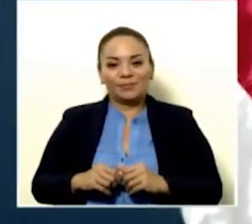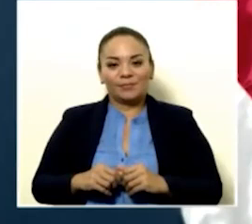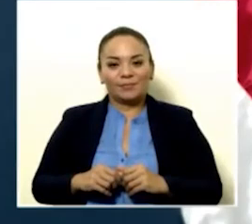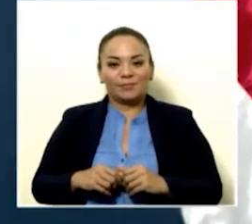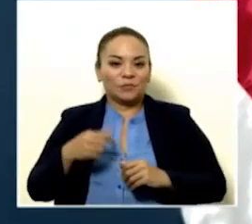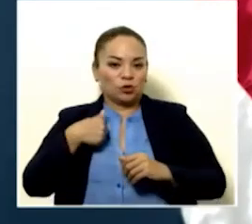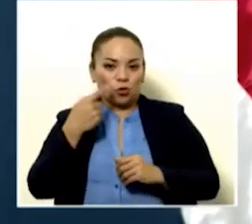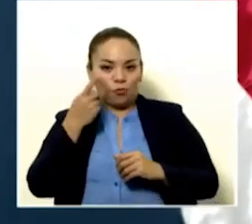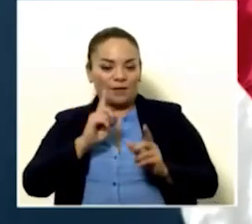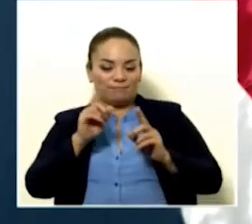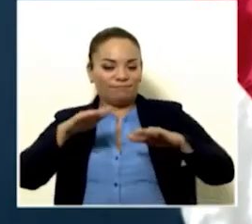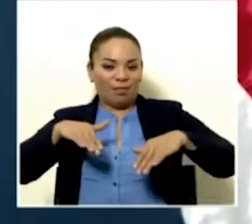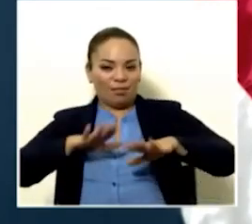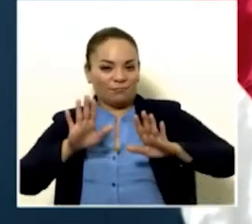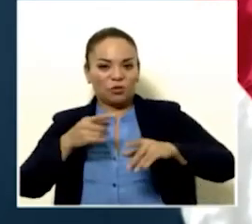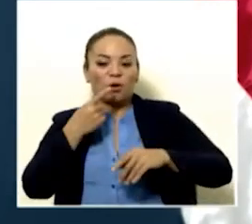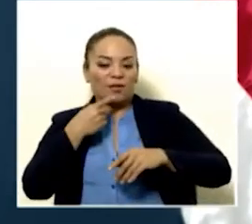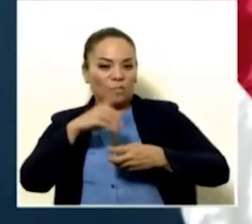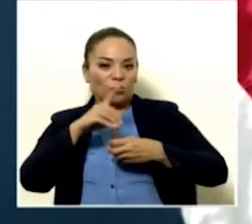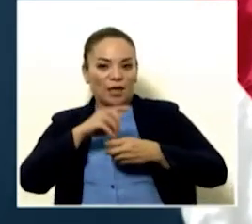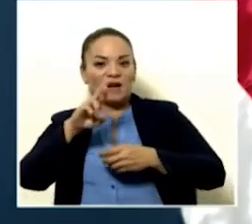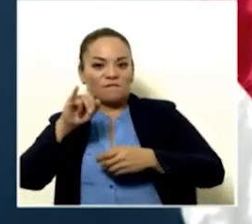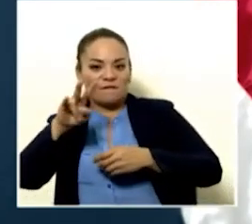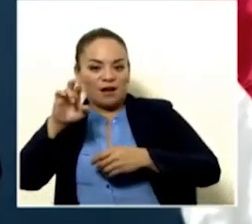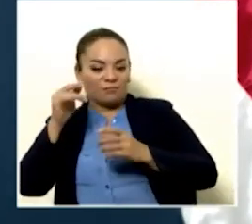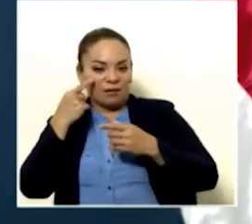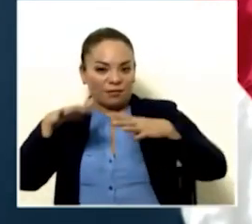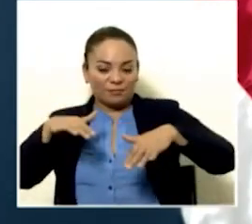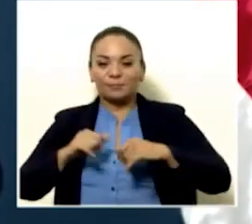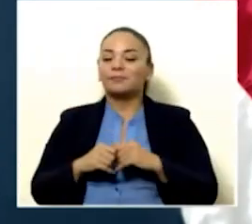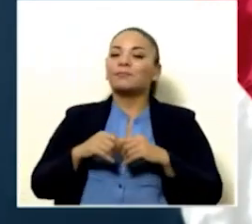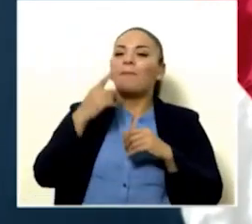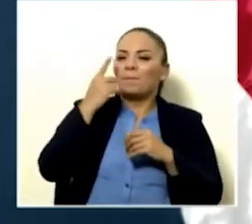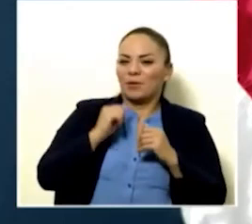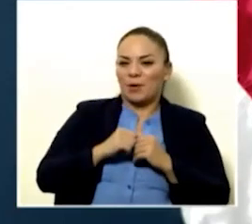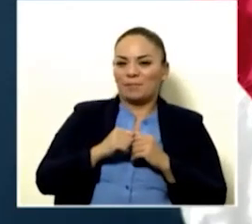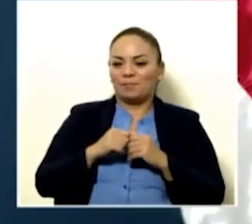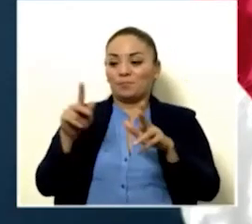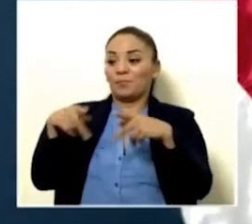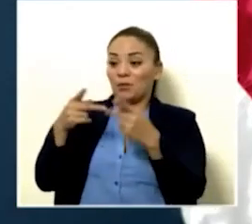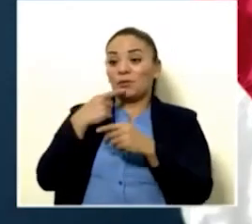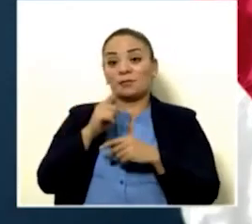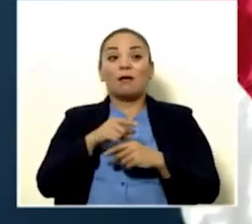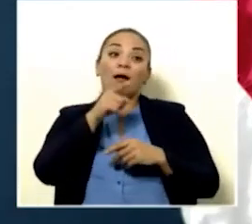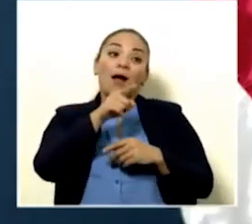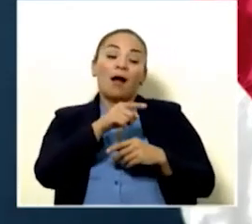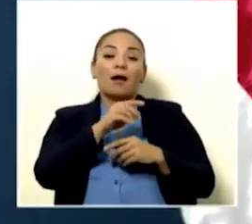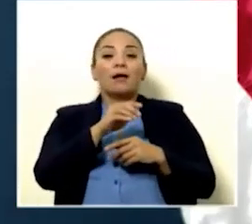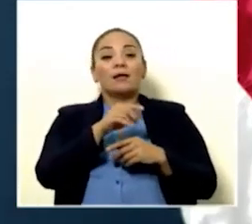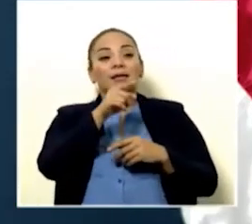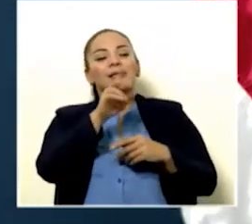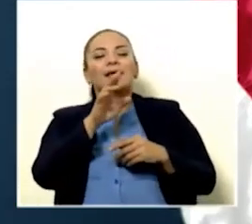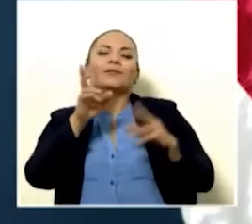vi las declaraciones de la diputada Rivera, si alguien dice el argumento, este es hijo de mi partido, bueno, es como una mamá